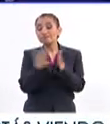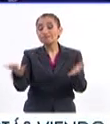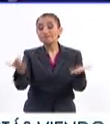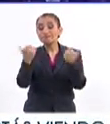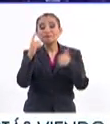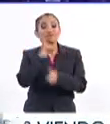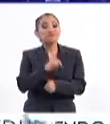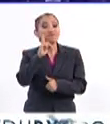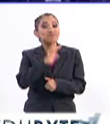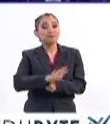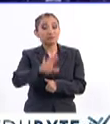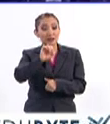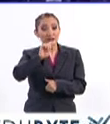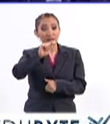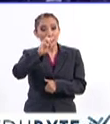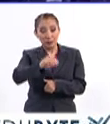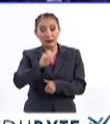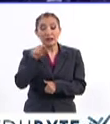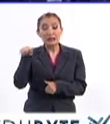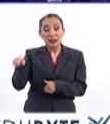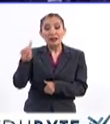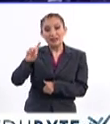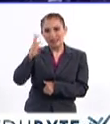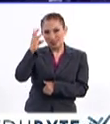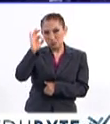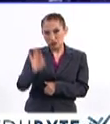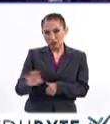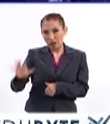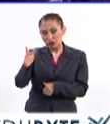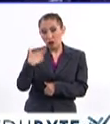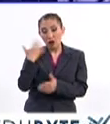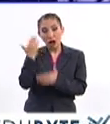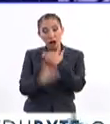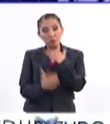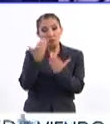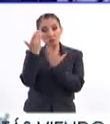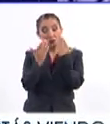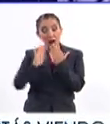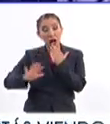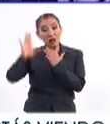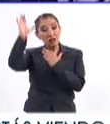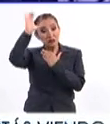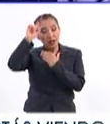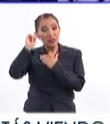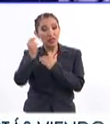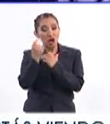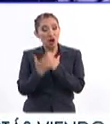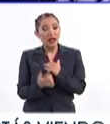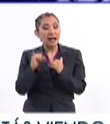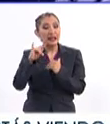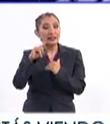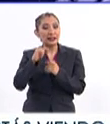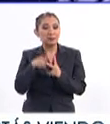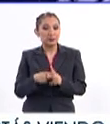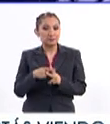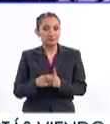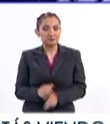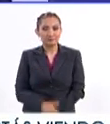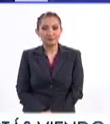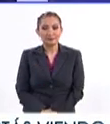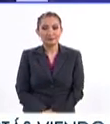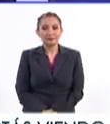participación de las mujeres en las áreas STEM, y de ellas 33% terminan una carrera en áreas de ciencia, tecnología, ingeniería y